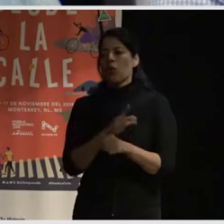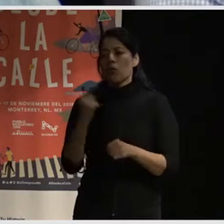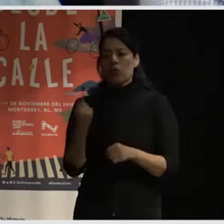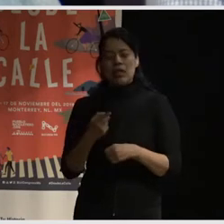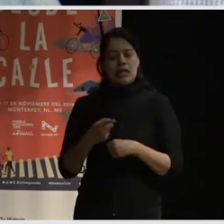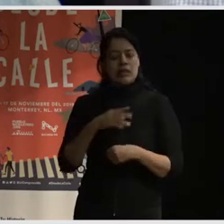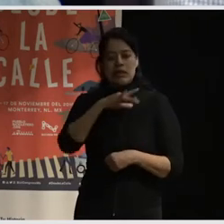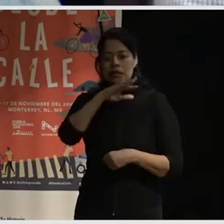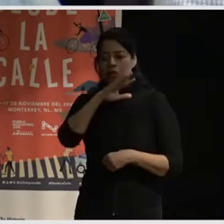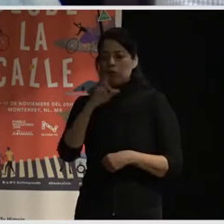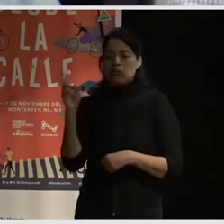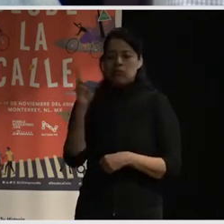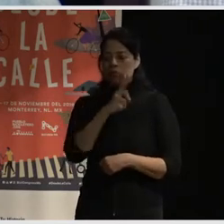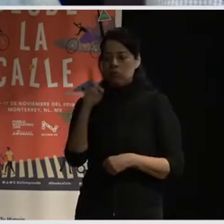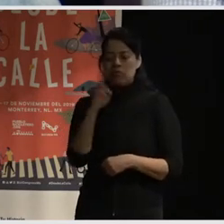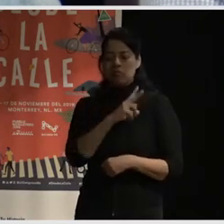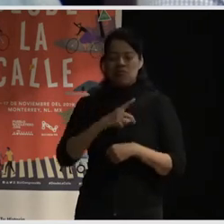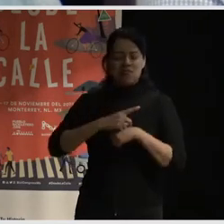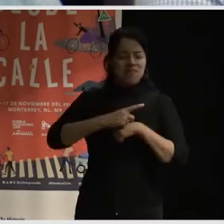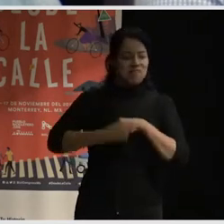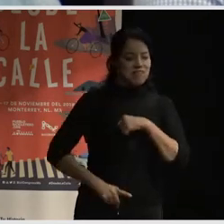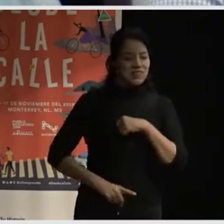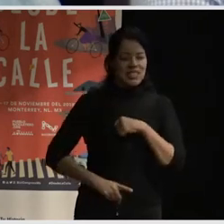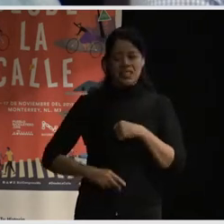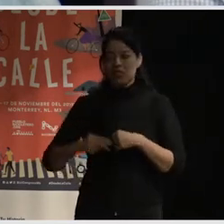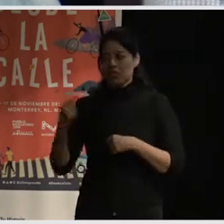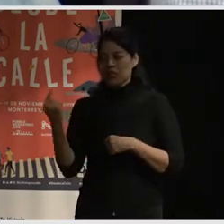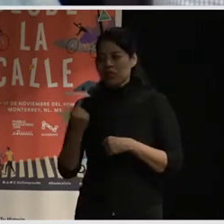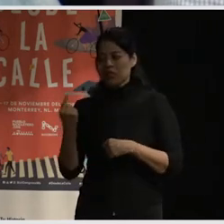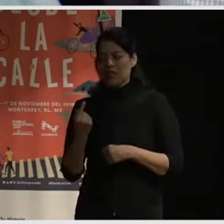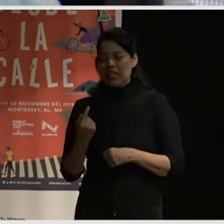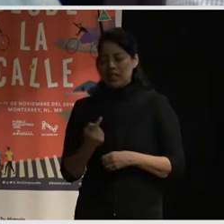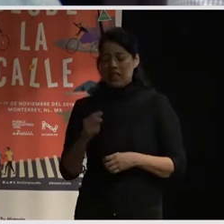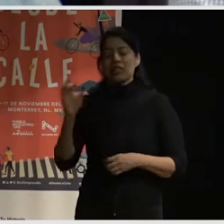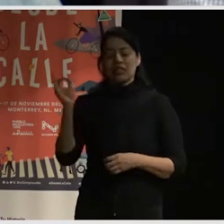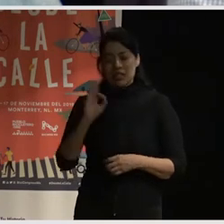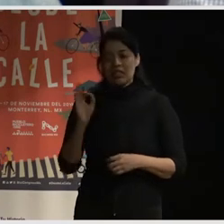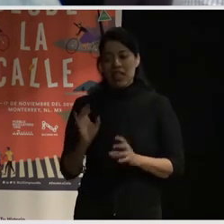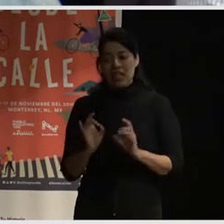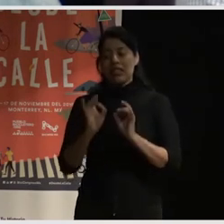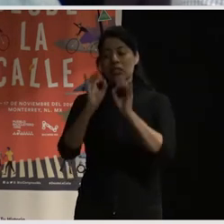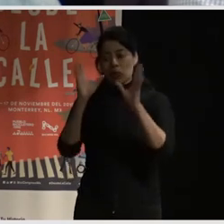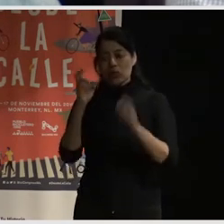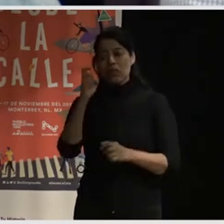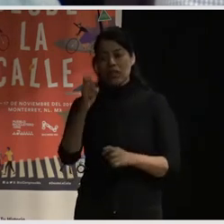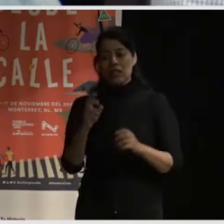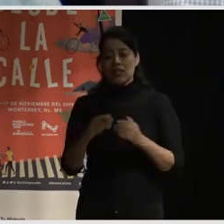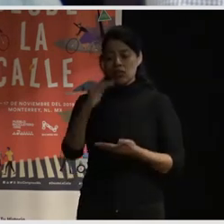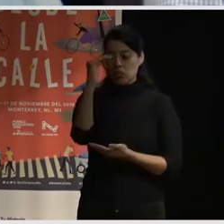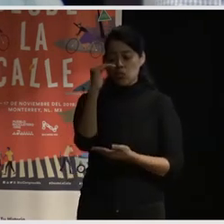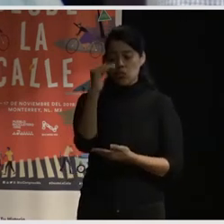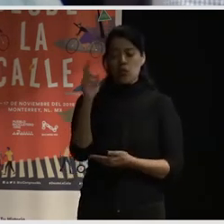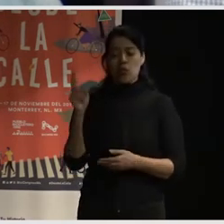deplorable y tan bajo que es factible que eso pase y ahora que ustedes han hablado pues